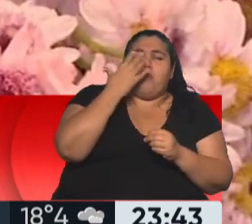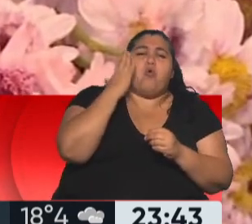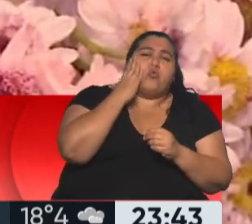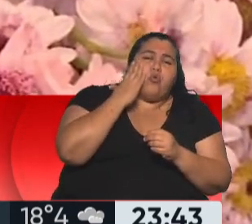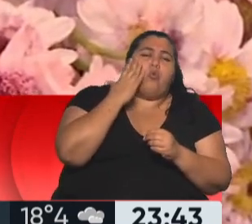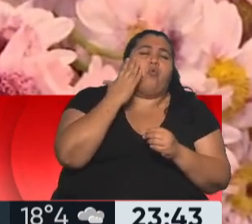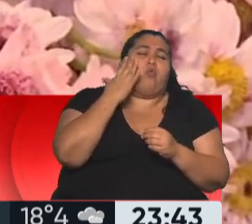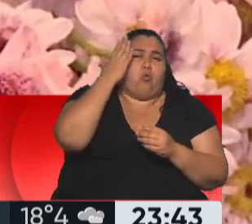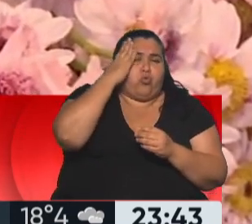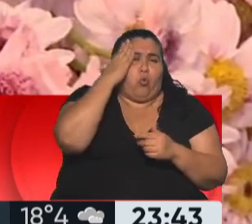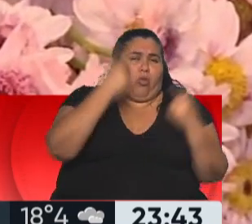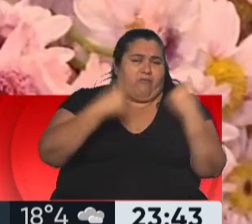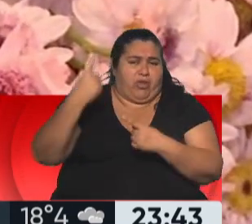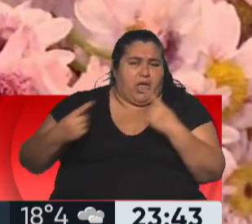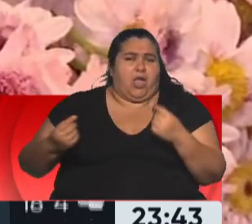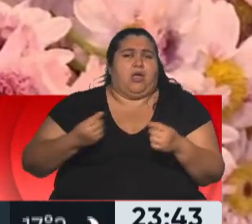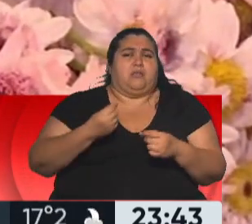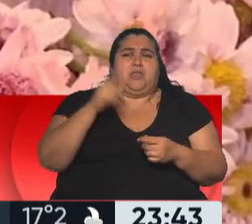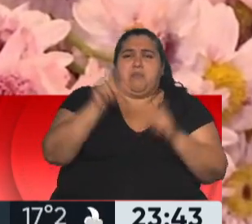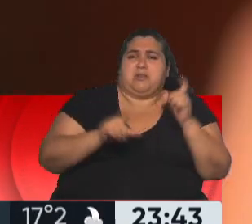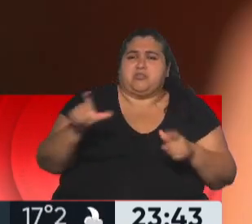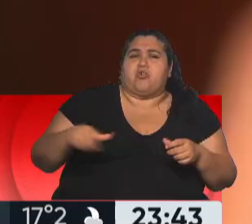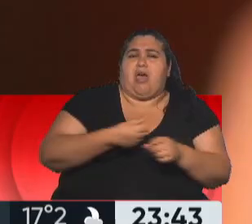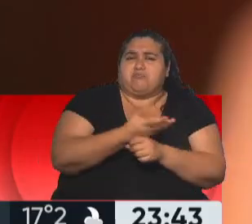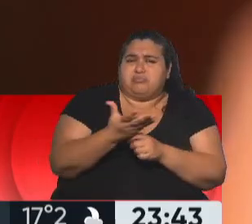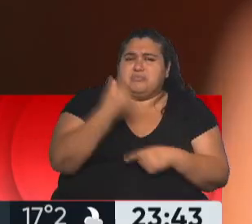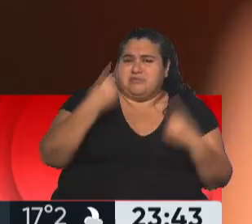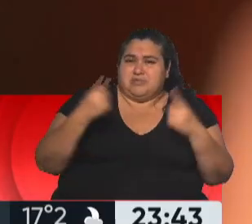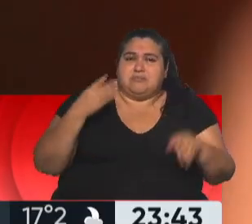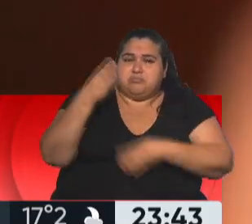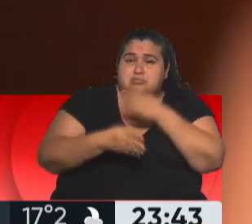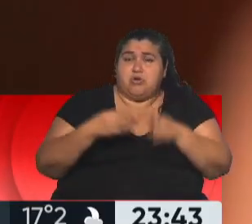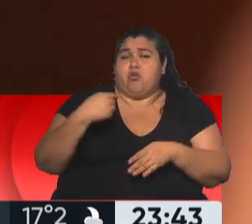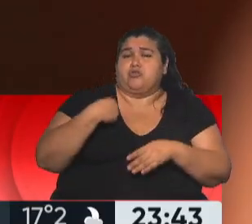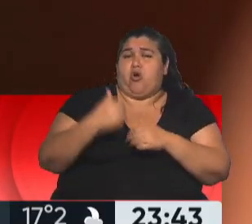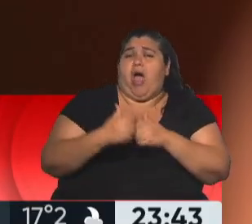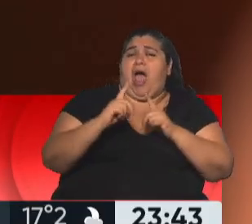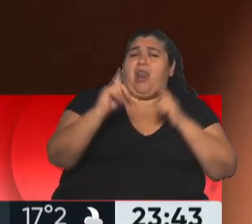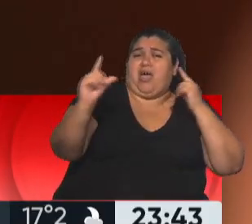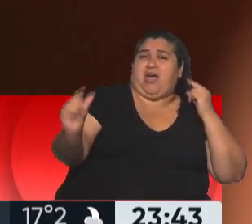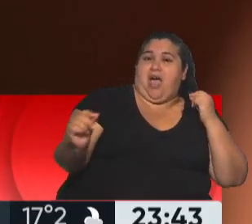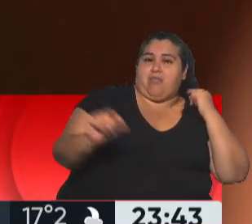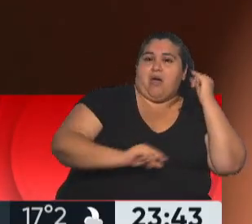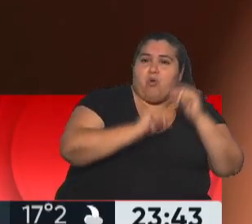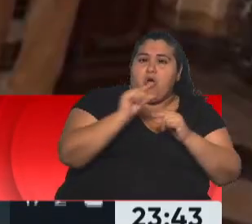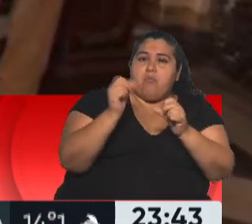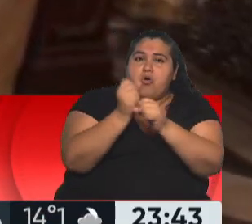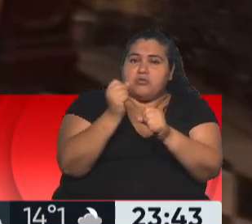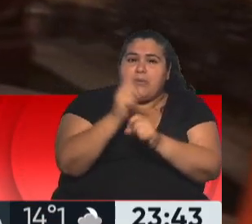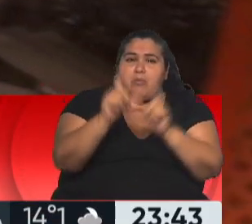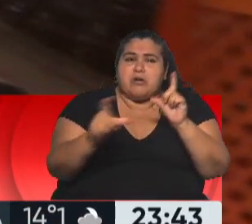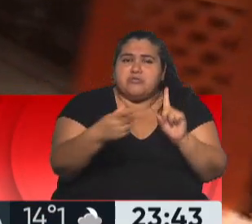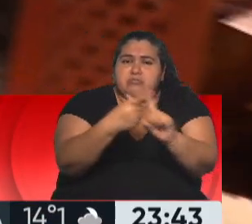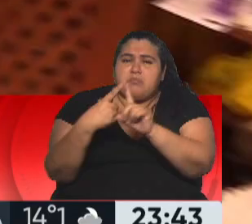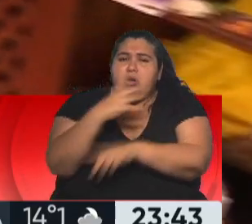elecciones sexuales, o mucha gente como yo que estaba alejada de la iglesia, a través de su sensibilidad, su trabajo con los más pobres, con